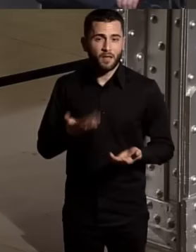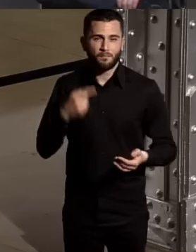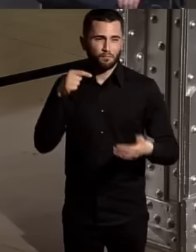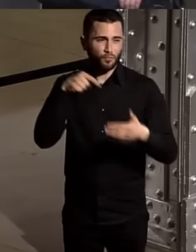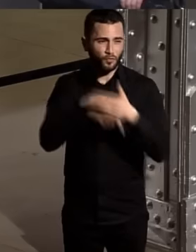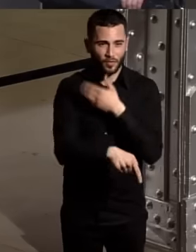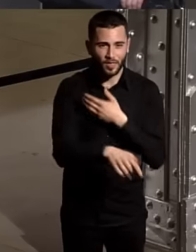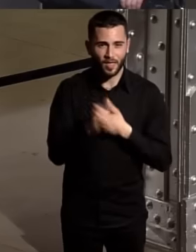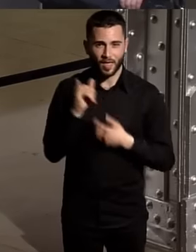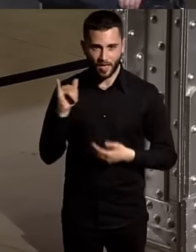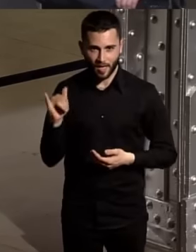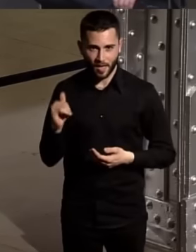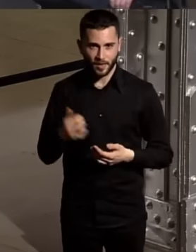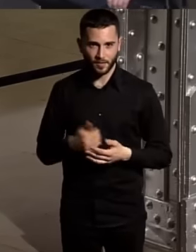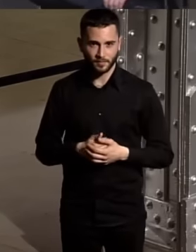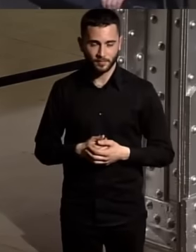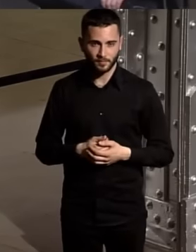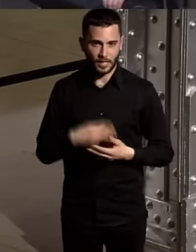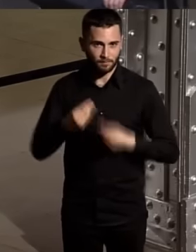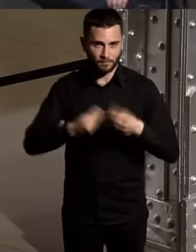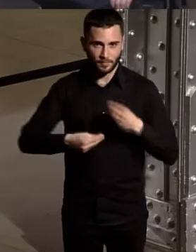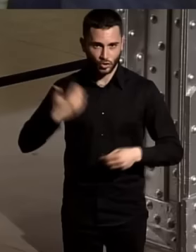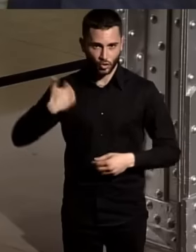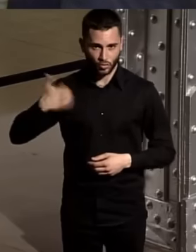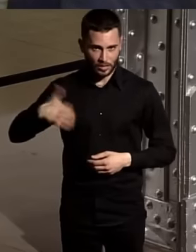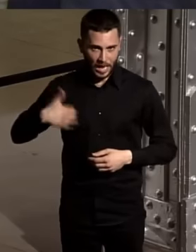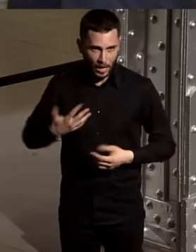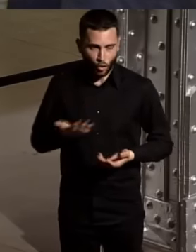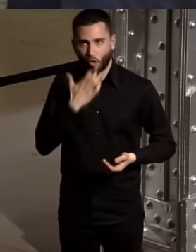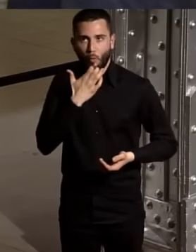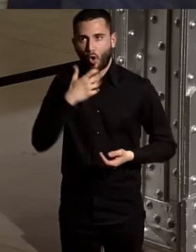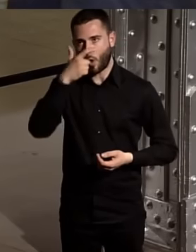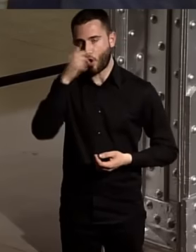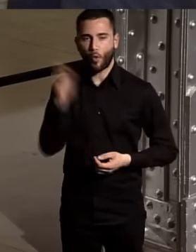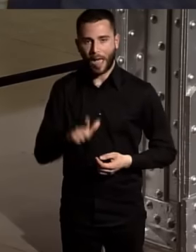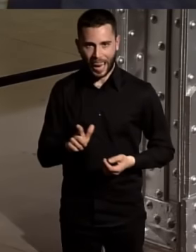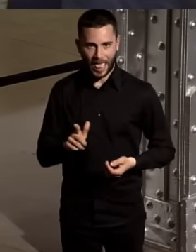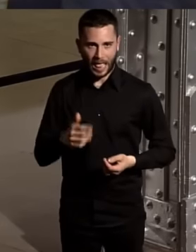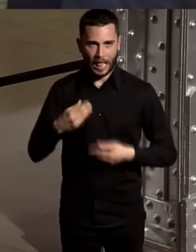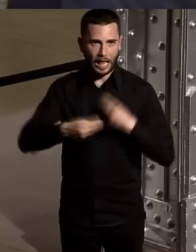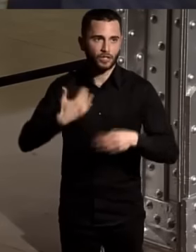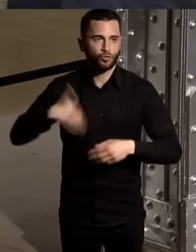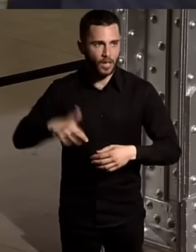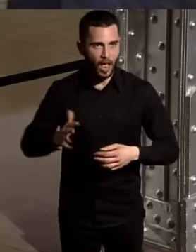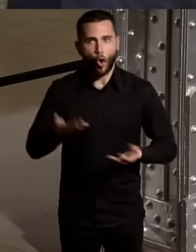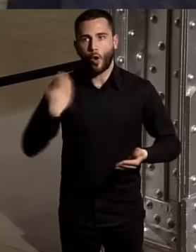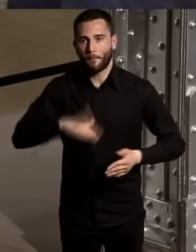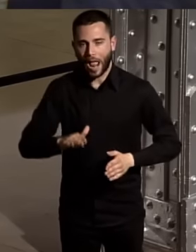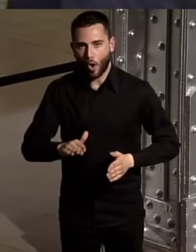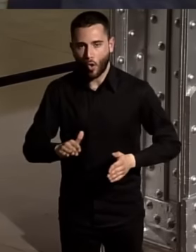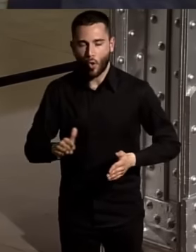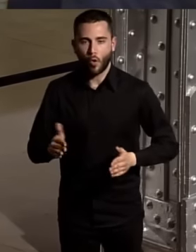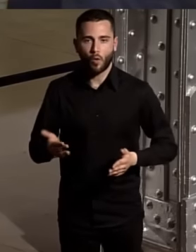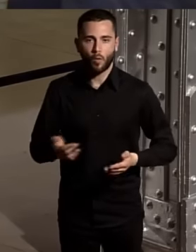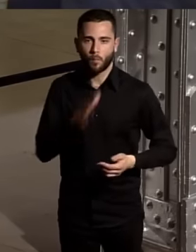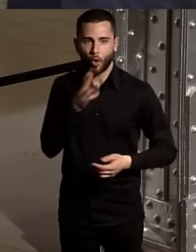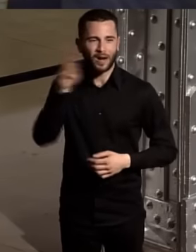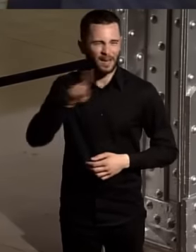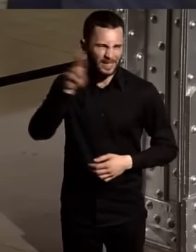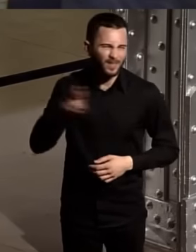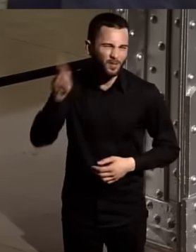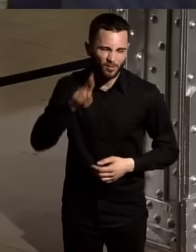profundidad que tiene el arte que lo que ya está hecho ya ya no vale No o sea realmente lo lo o o es malo o es malo simplemente por